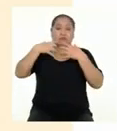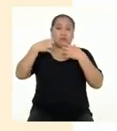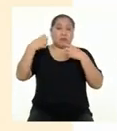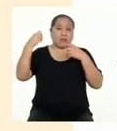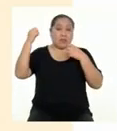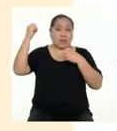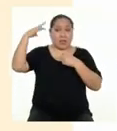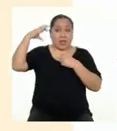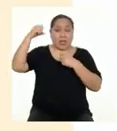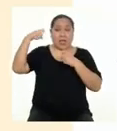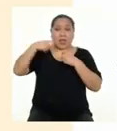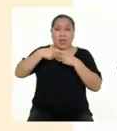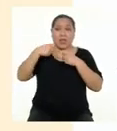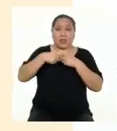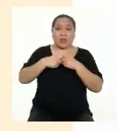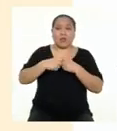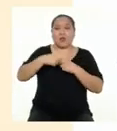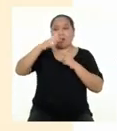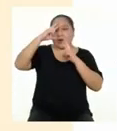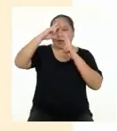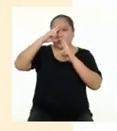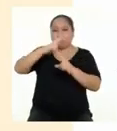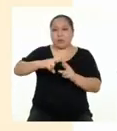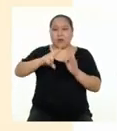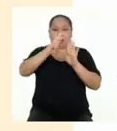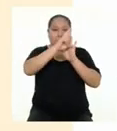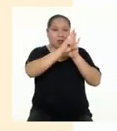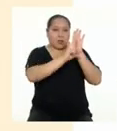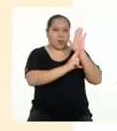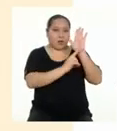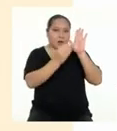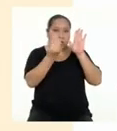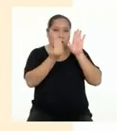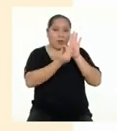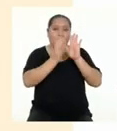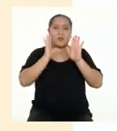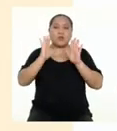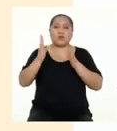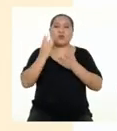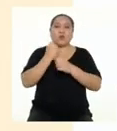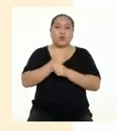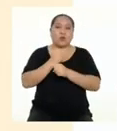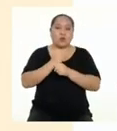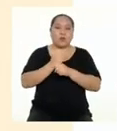cumplan las disposiciones legales en sus actividades.